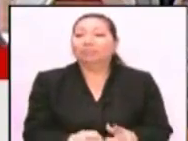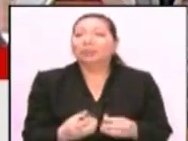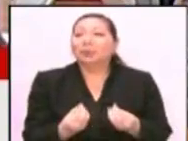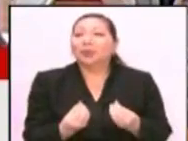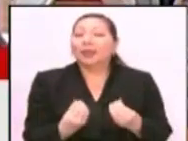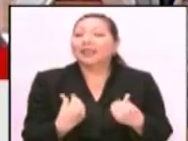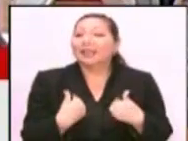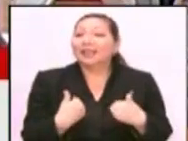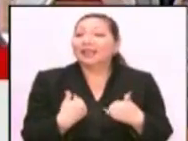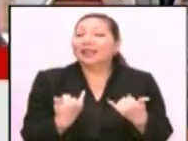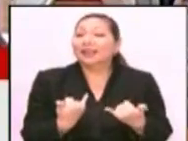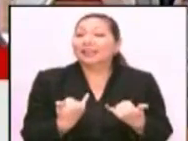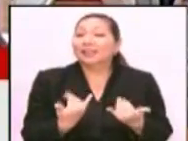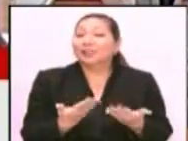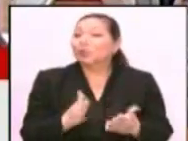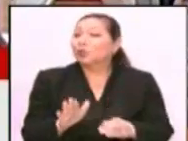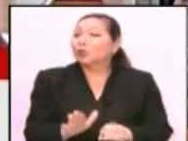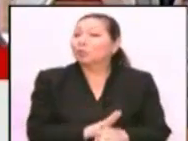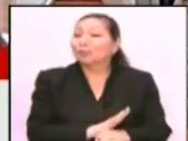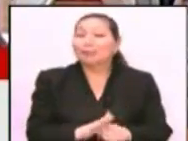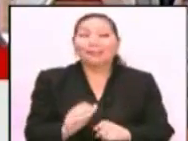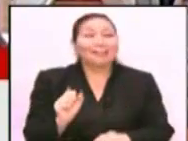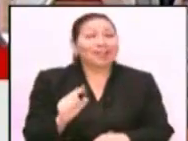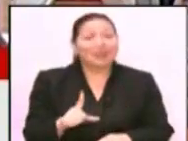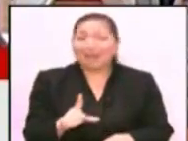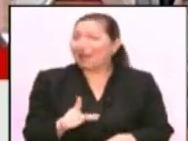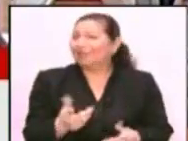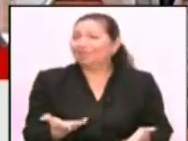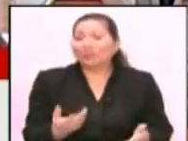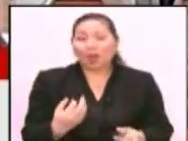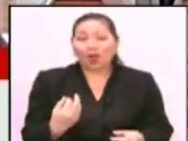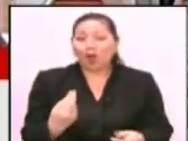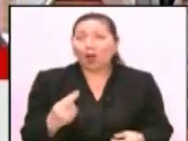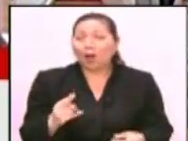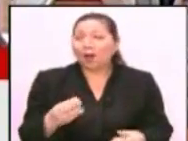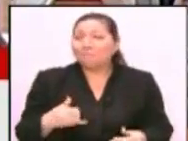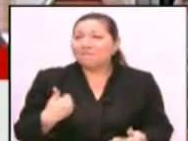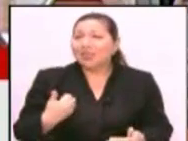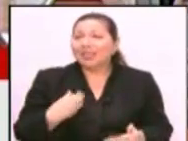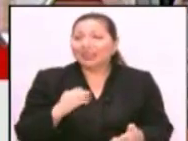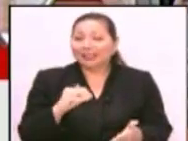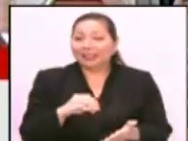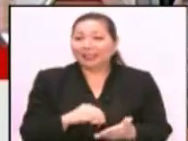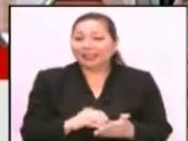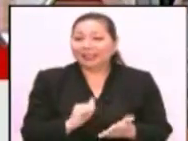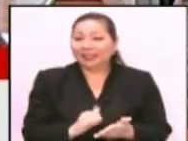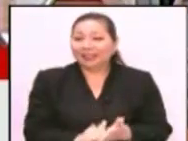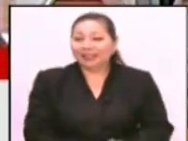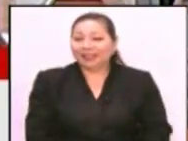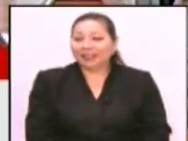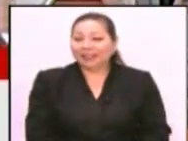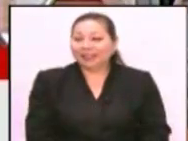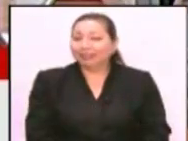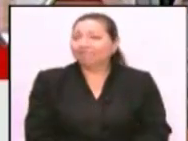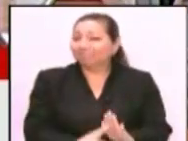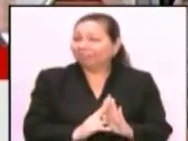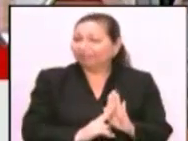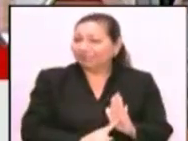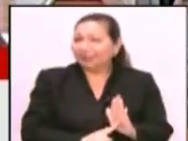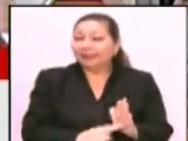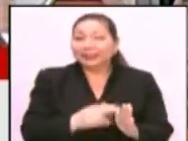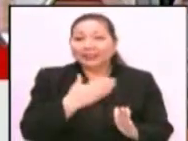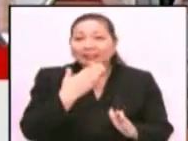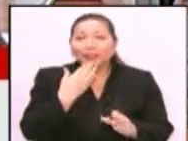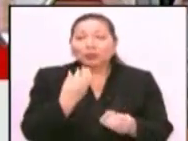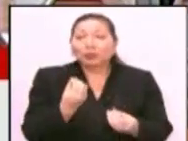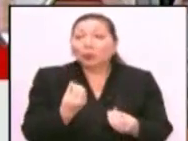también mantener eso es sumamente costoso. O en todo caso, le planteábamos en el reglamento, está ser